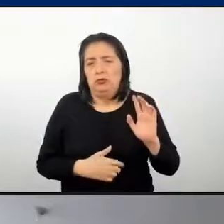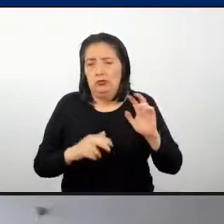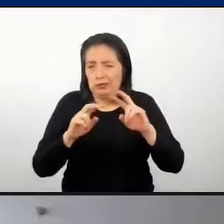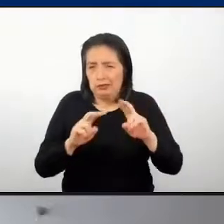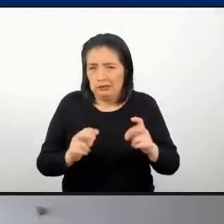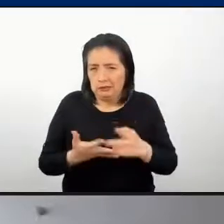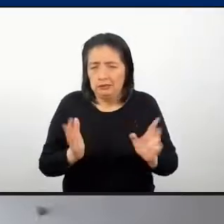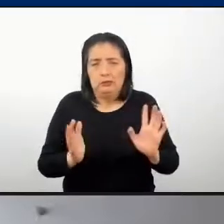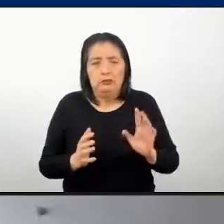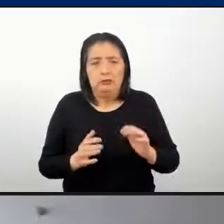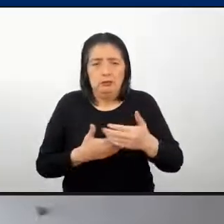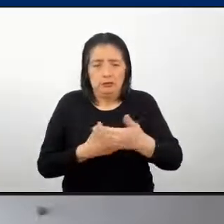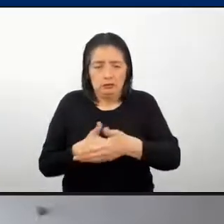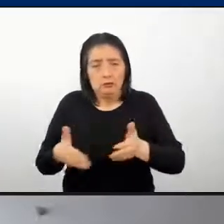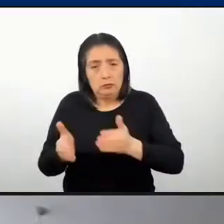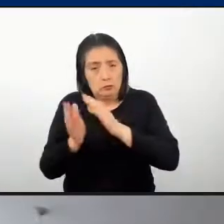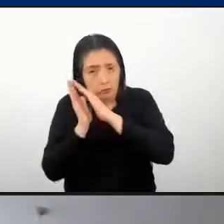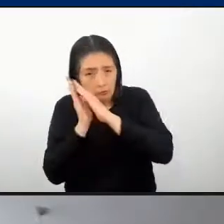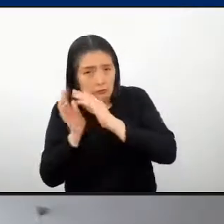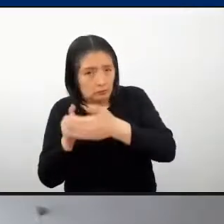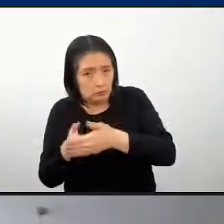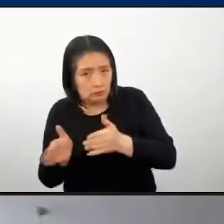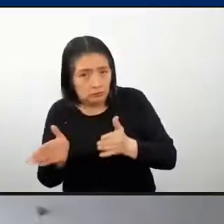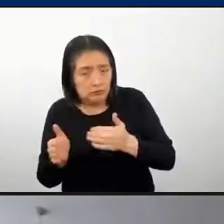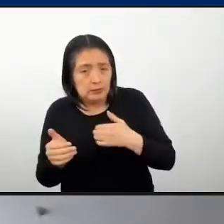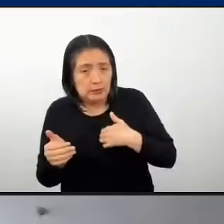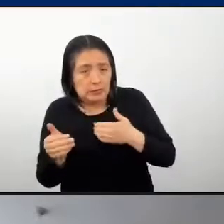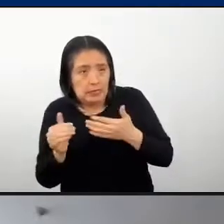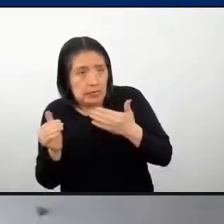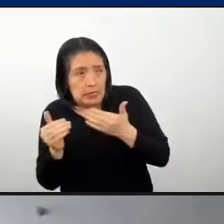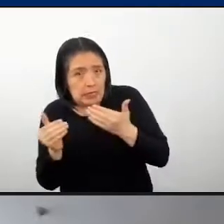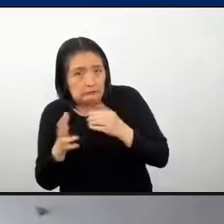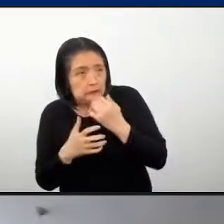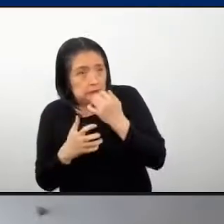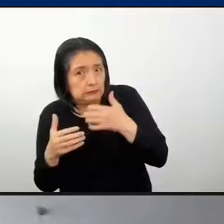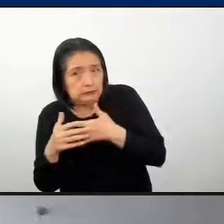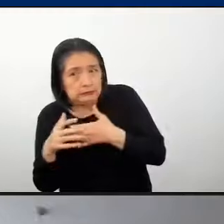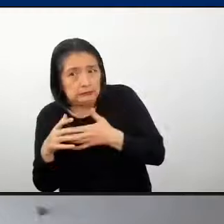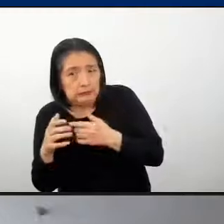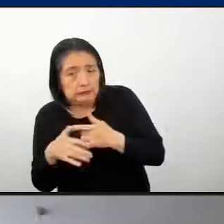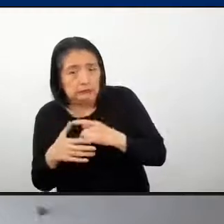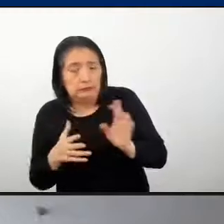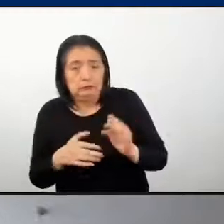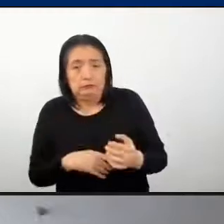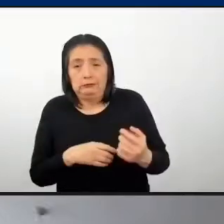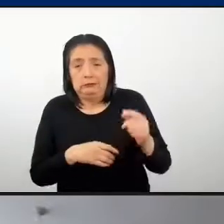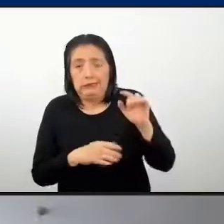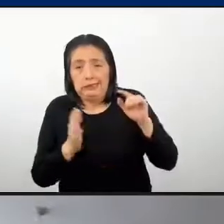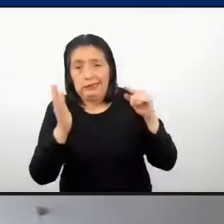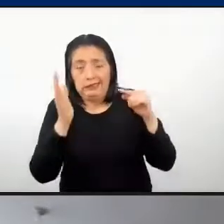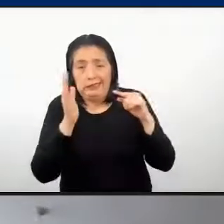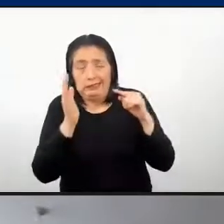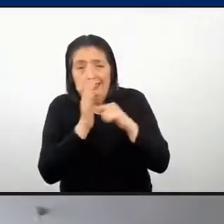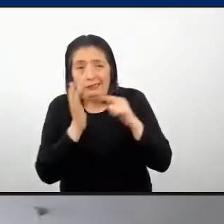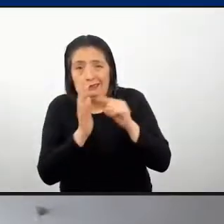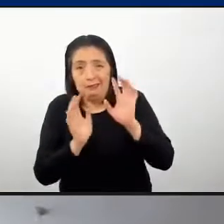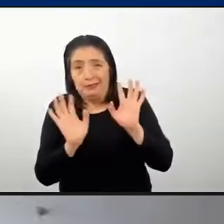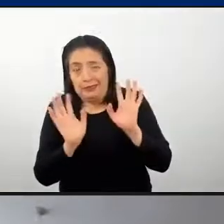en nuestros dormitorios, asustados y aterrados, mientras nos tocaba el timbre, la